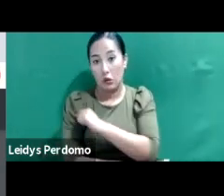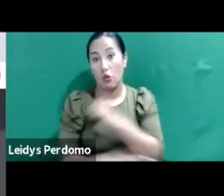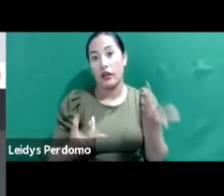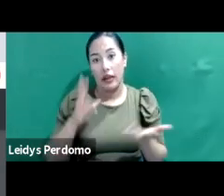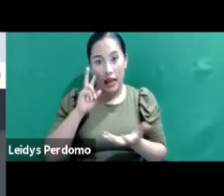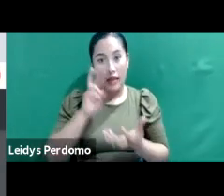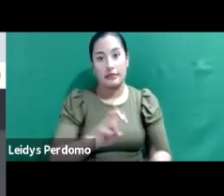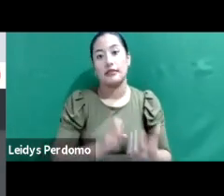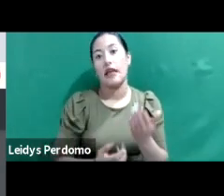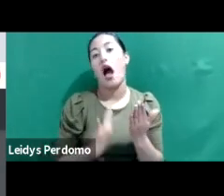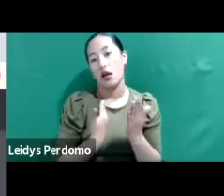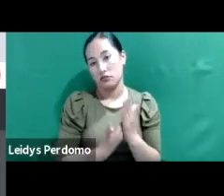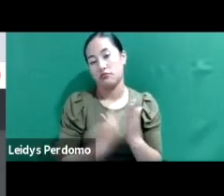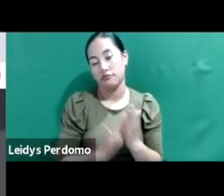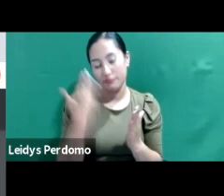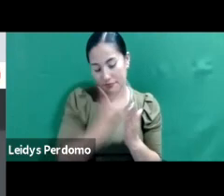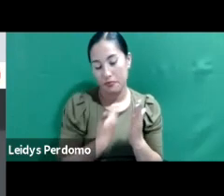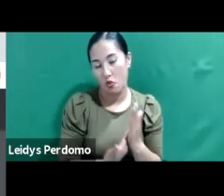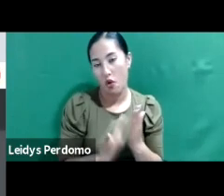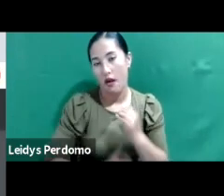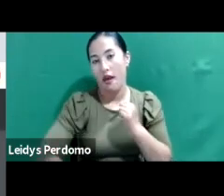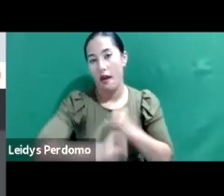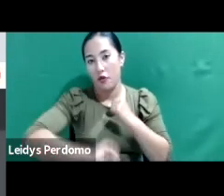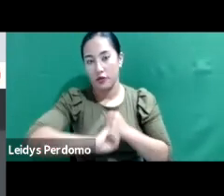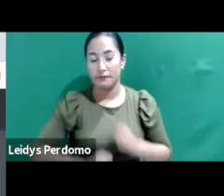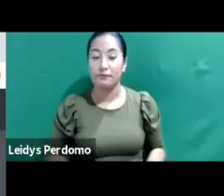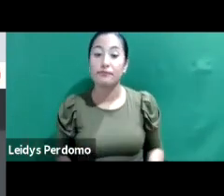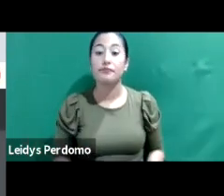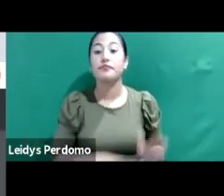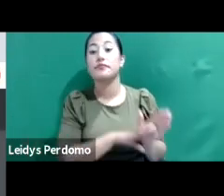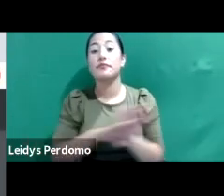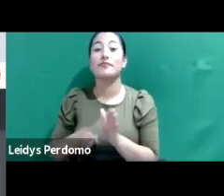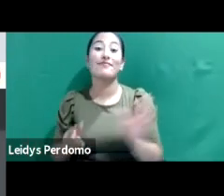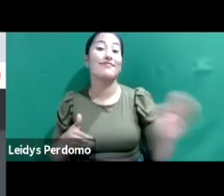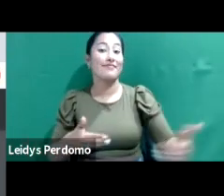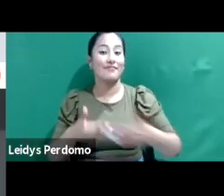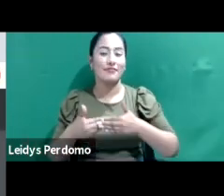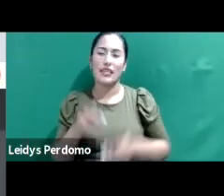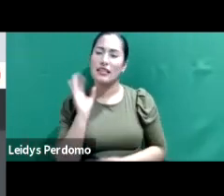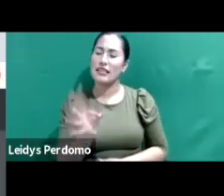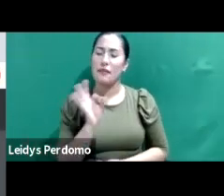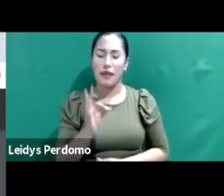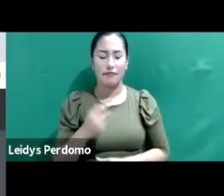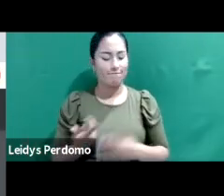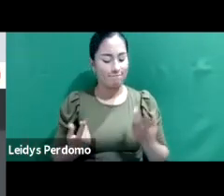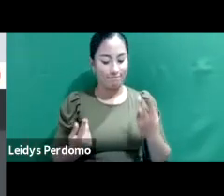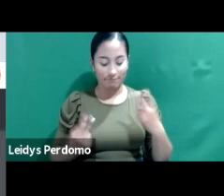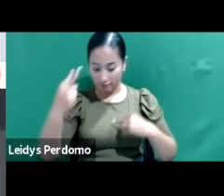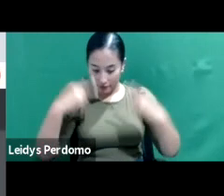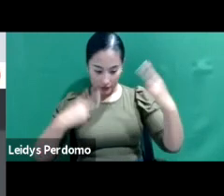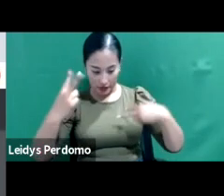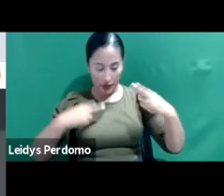yo ya para cerrar, pues simplemente invitarlos a que siempre nos estemos automonitoreando y que abramos, digamos,